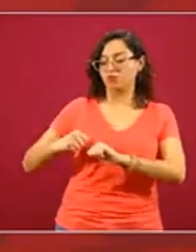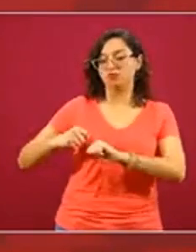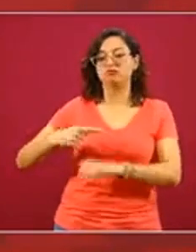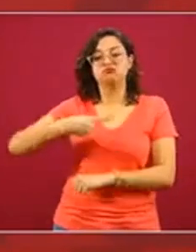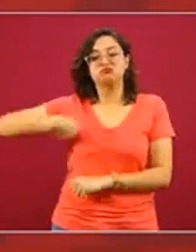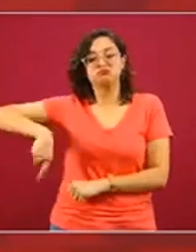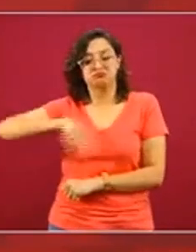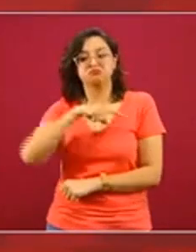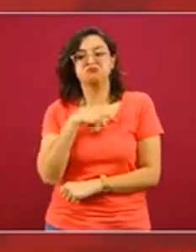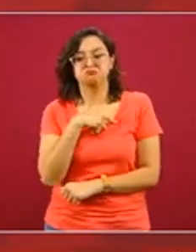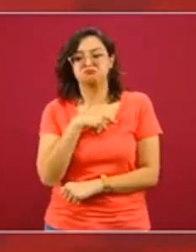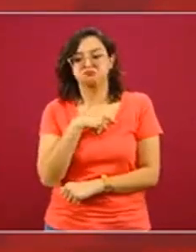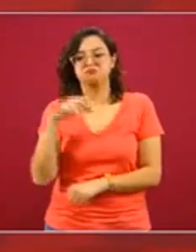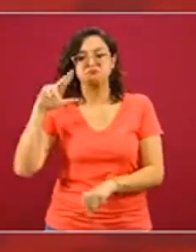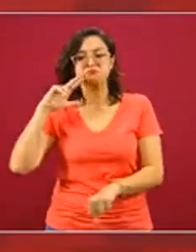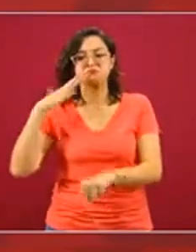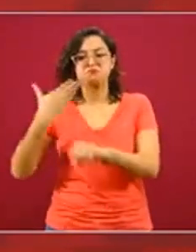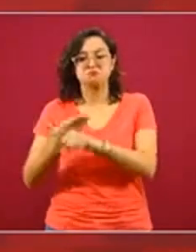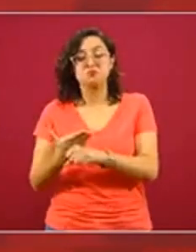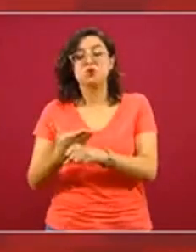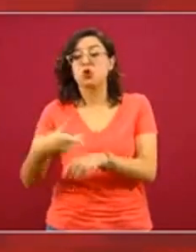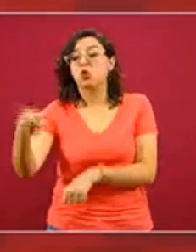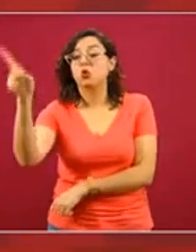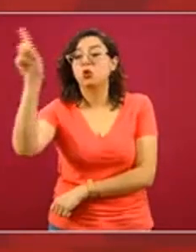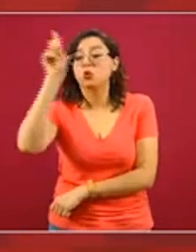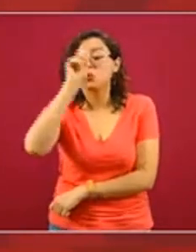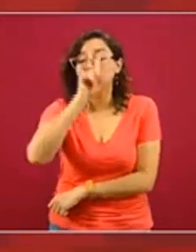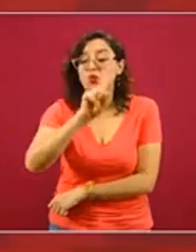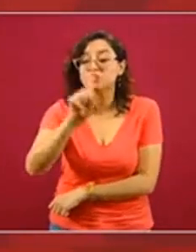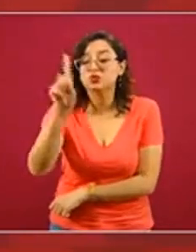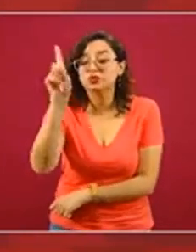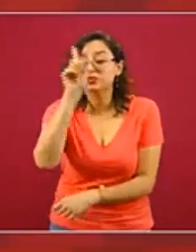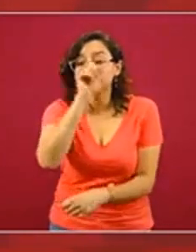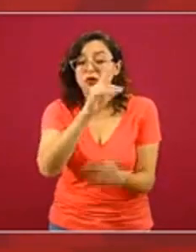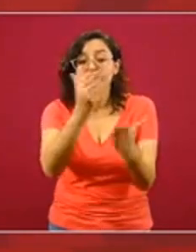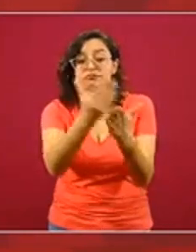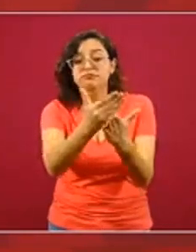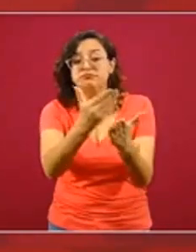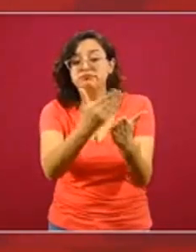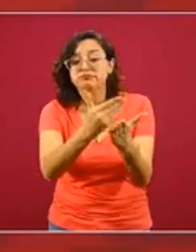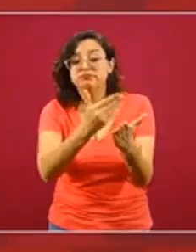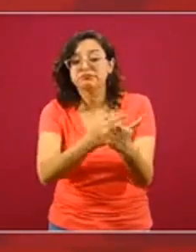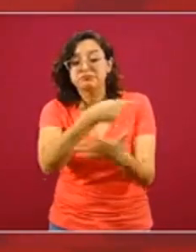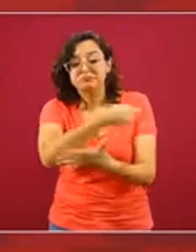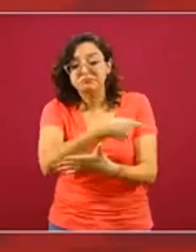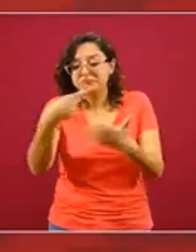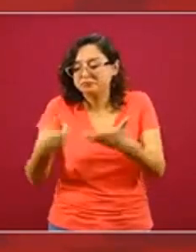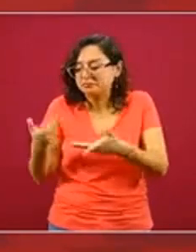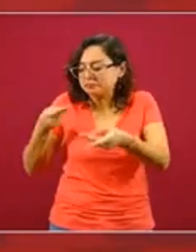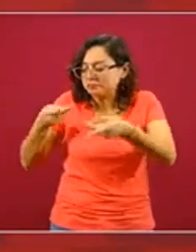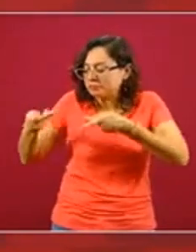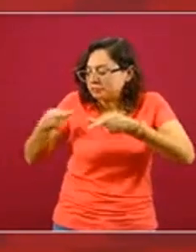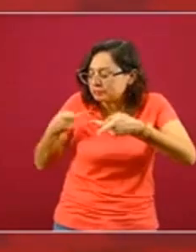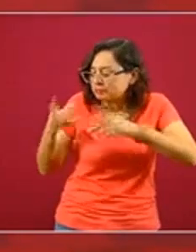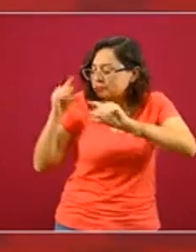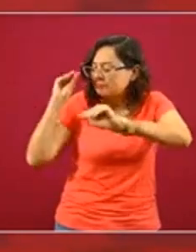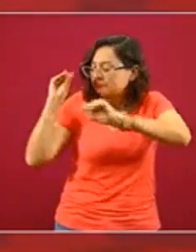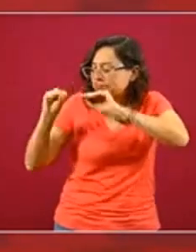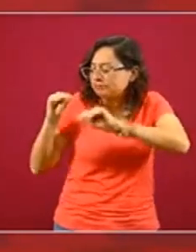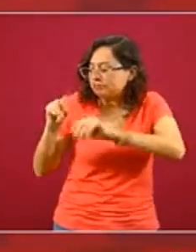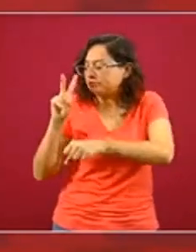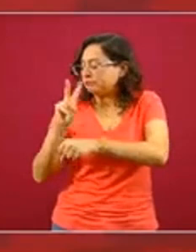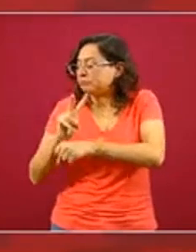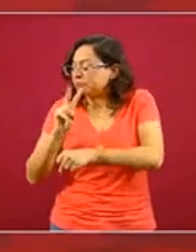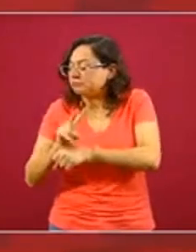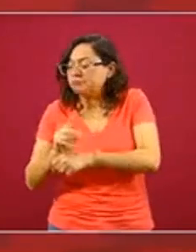papel específico en orientar las intervenciones, diseñarlas, orientarlas, verificar que se